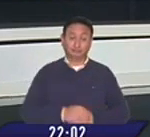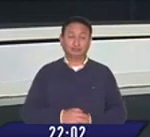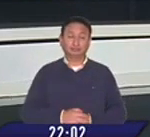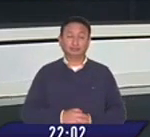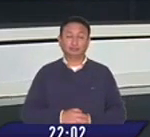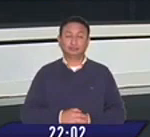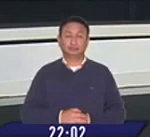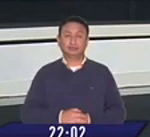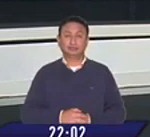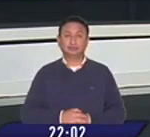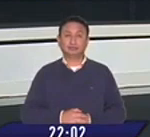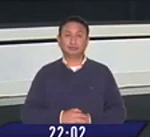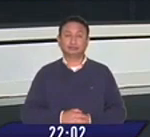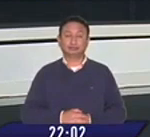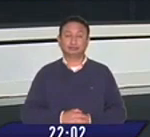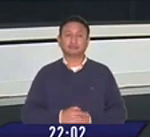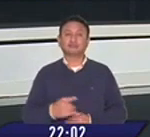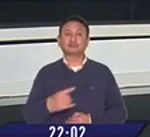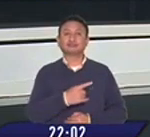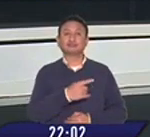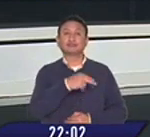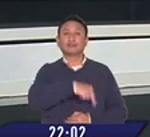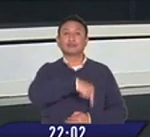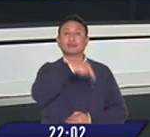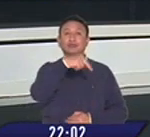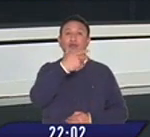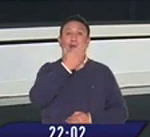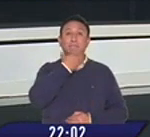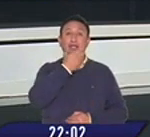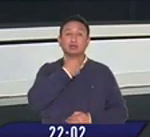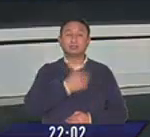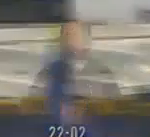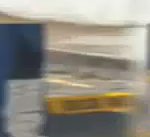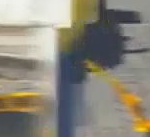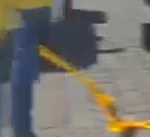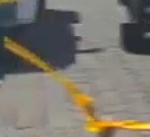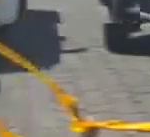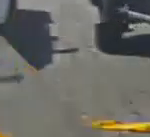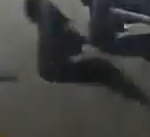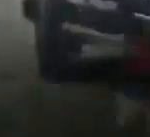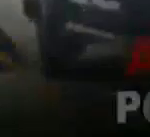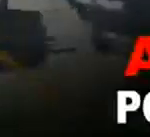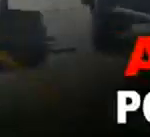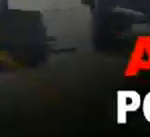agencia bancaria. El hecho ocurrió en el norte de la ciudad de Ambato.